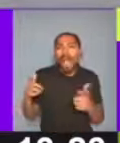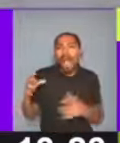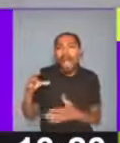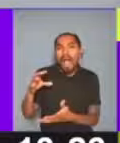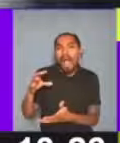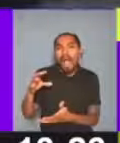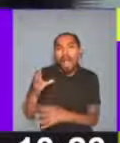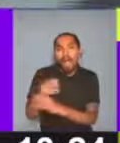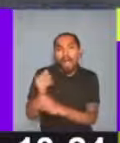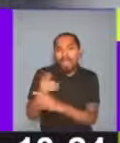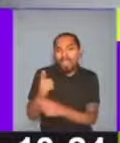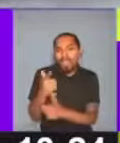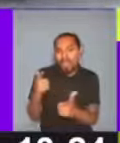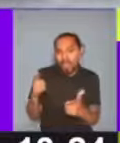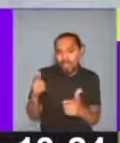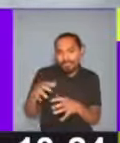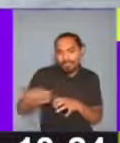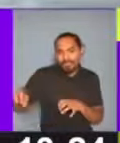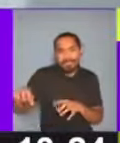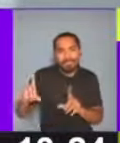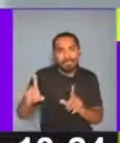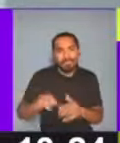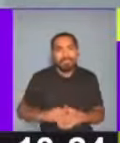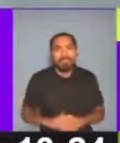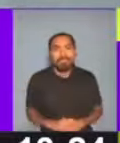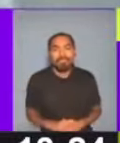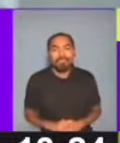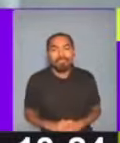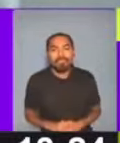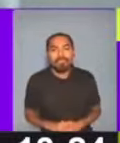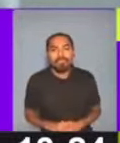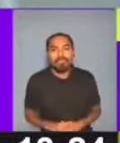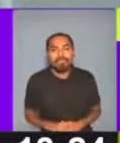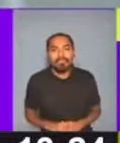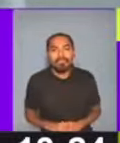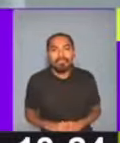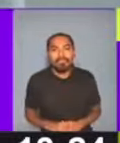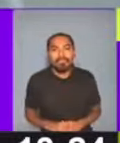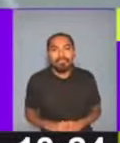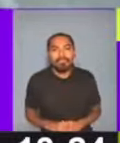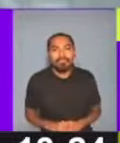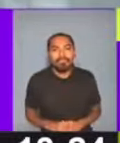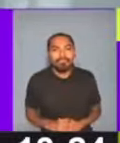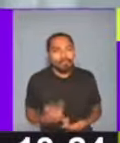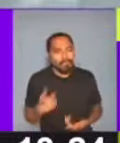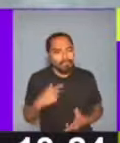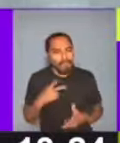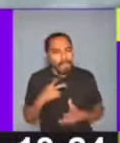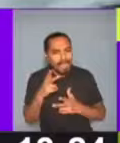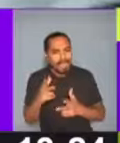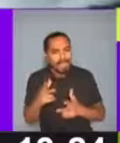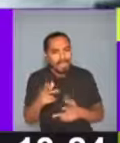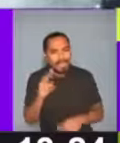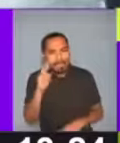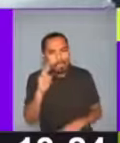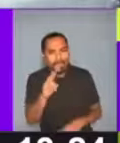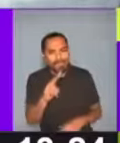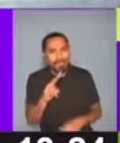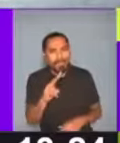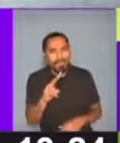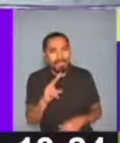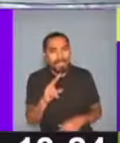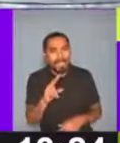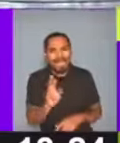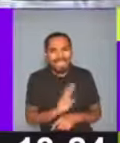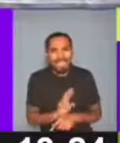por lo menos hasta la ciudad siderúrgica en algunos barrios más alejados. Lo que te decíamos, Mariana, fíjate vos cómo ocupan los amarillos,